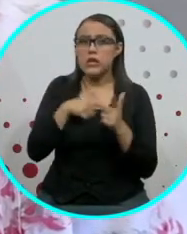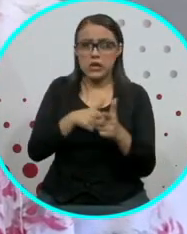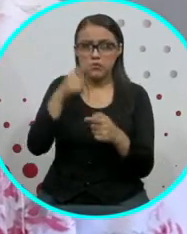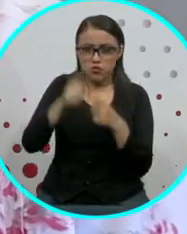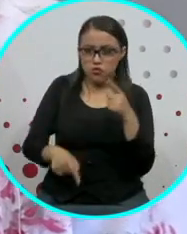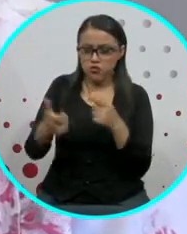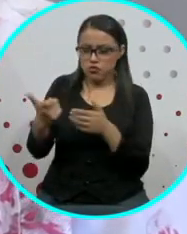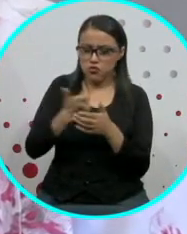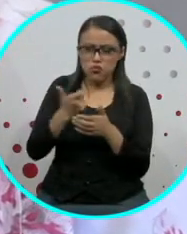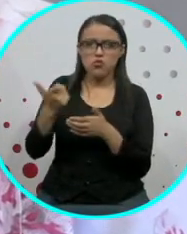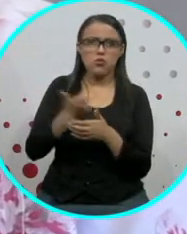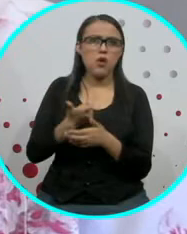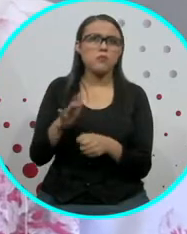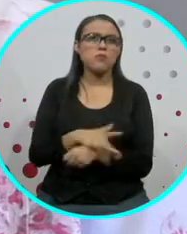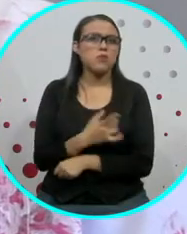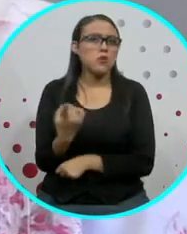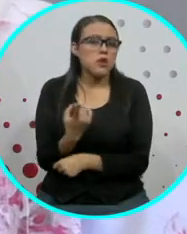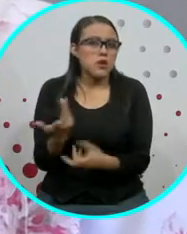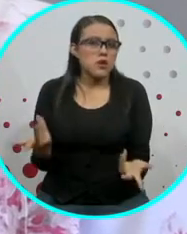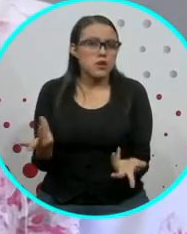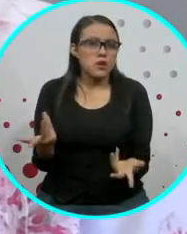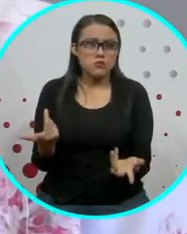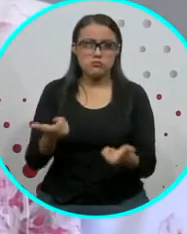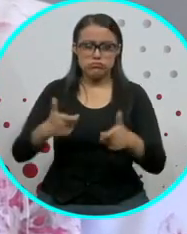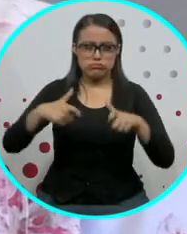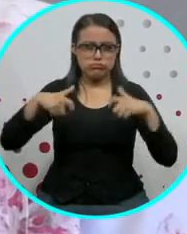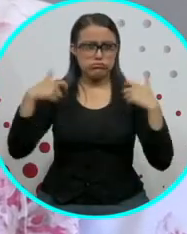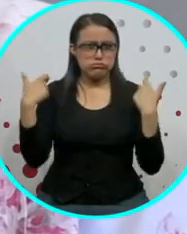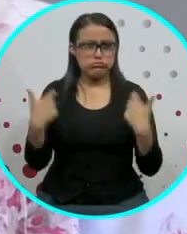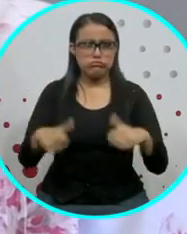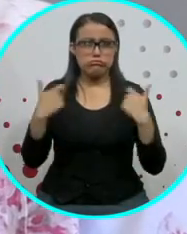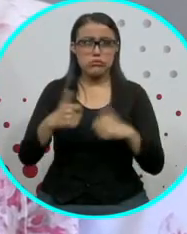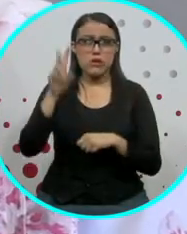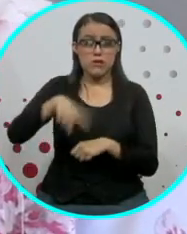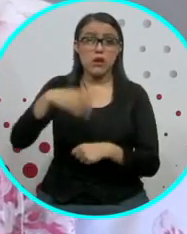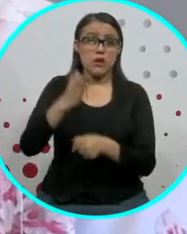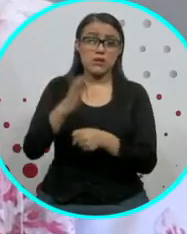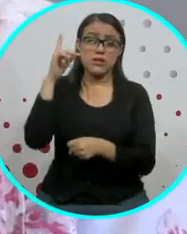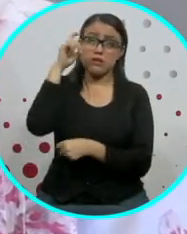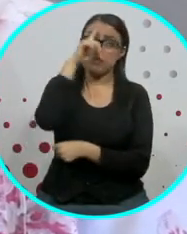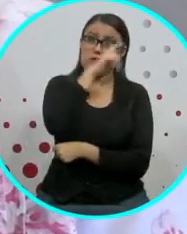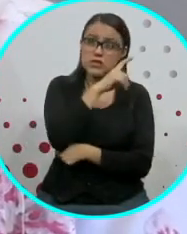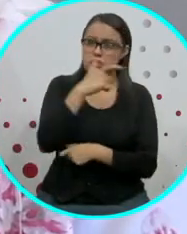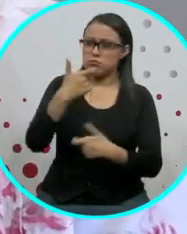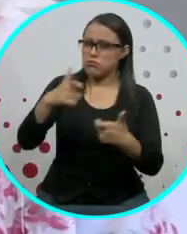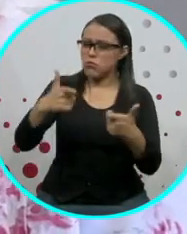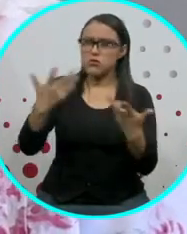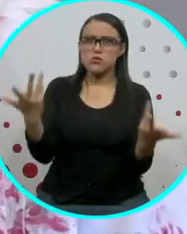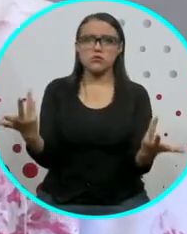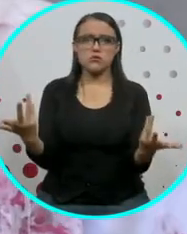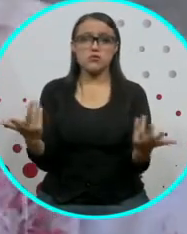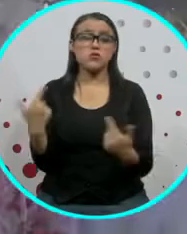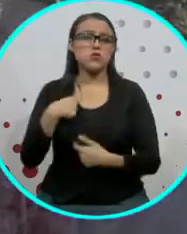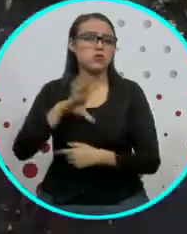tanto, porque de verdad es que es una cantidad que pues ahorita ya es muy considerable. Yo ya